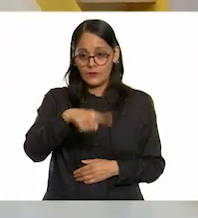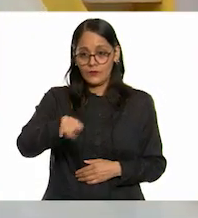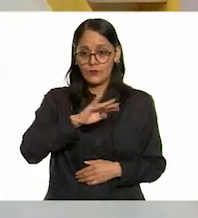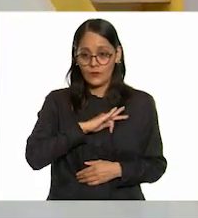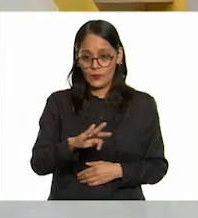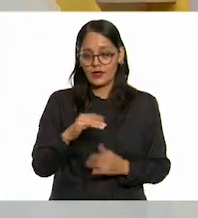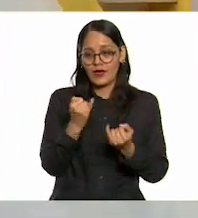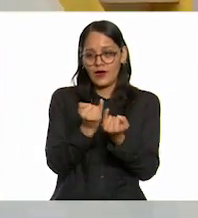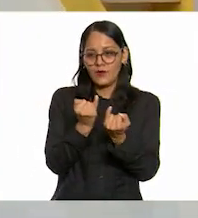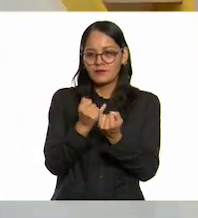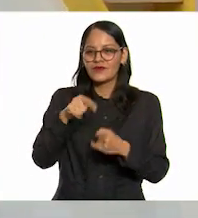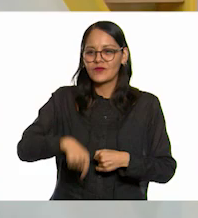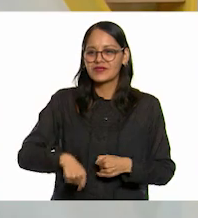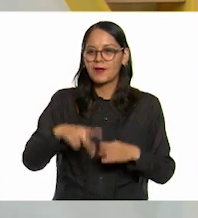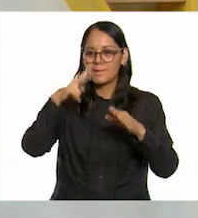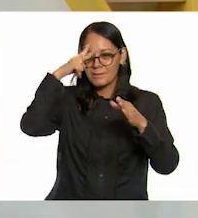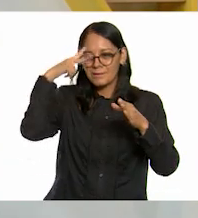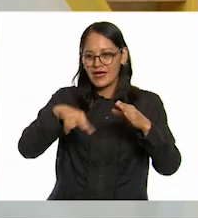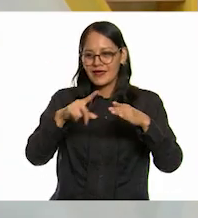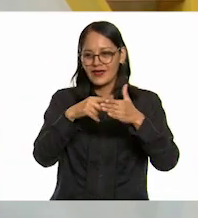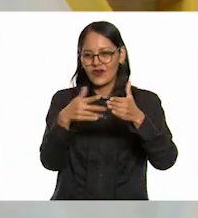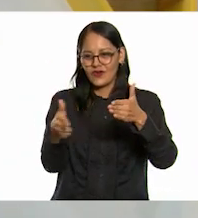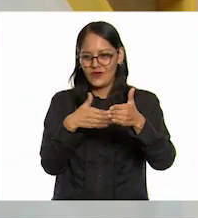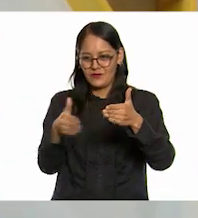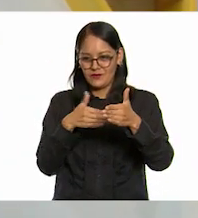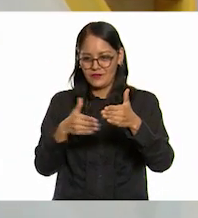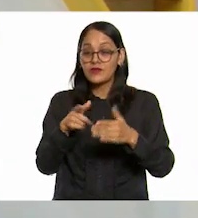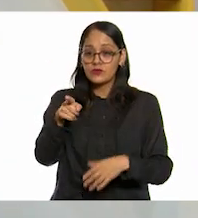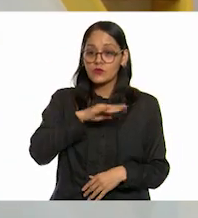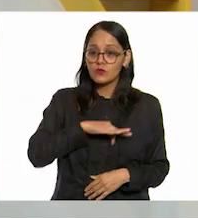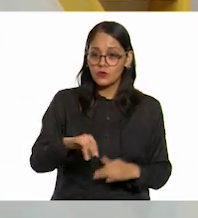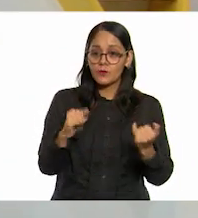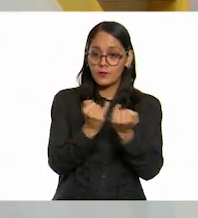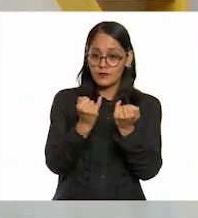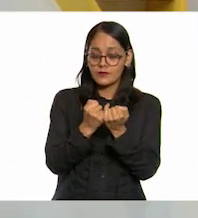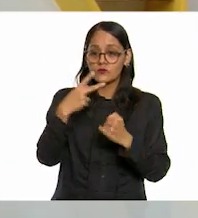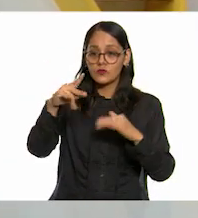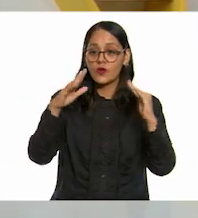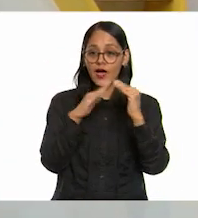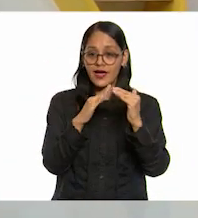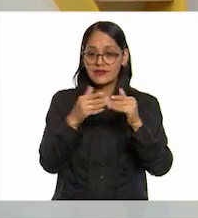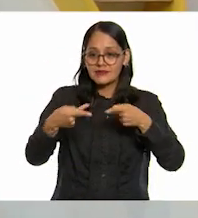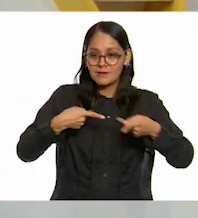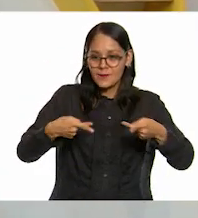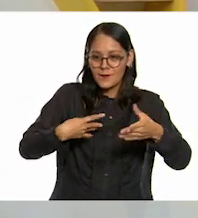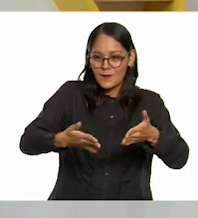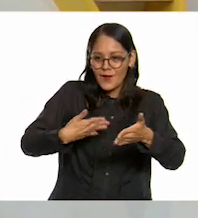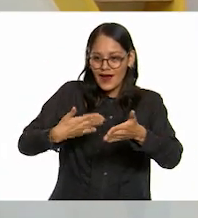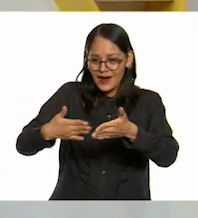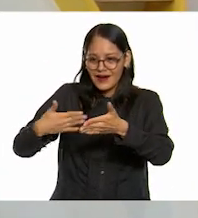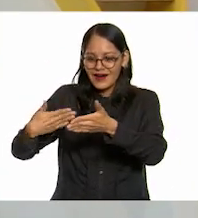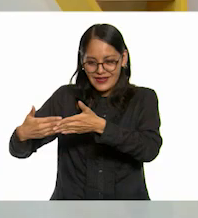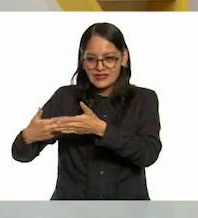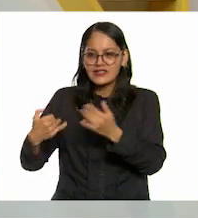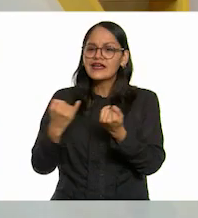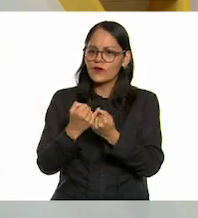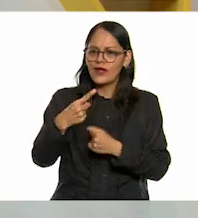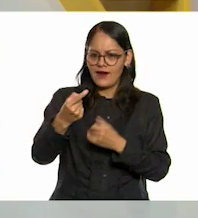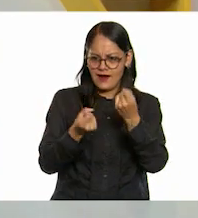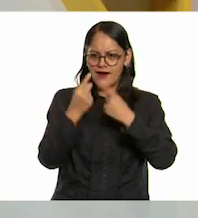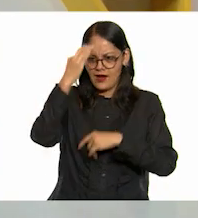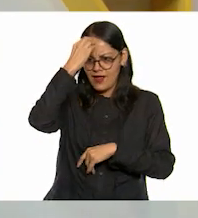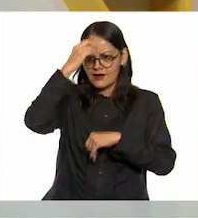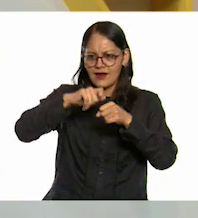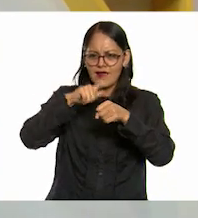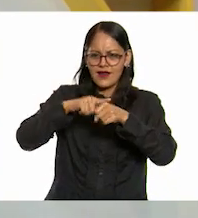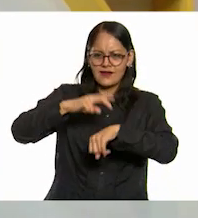de nuestra maravillosa comida mexicana, pues hagan en casa una feria gastronómica para que cocinen chapulines o prueben algún